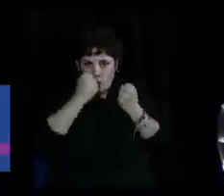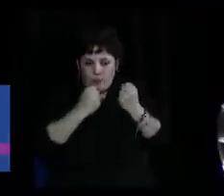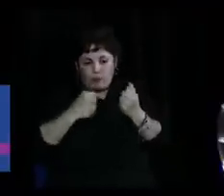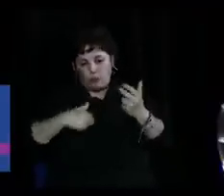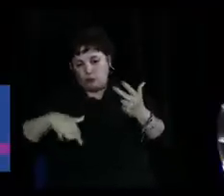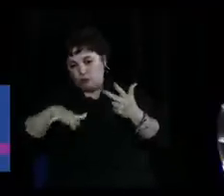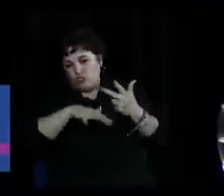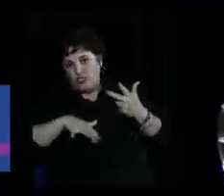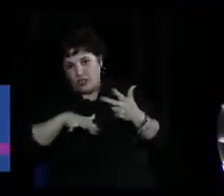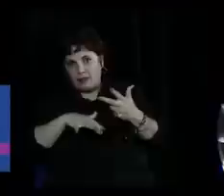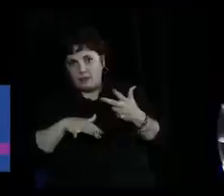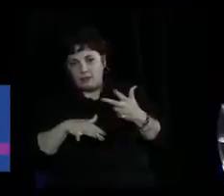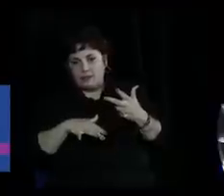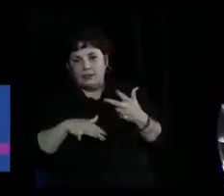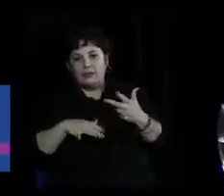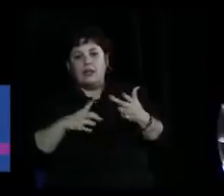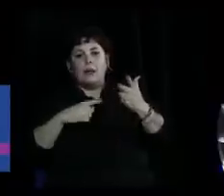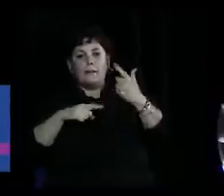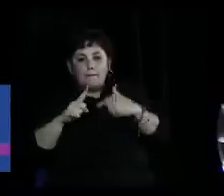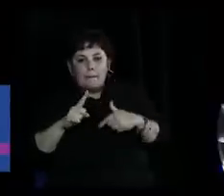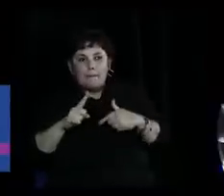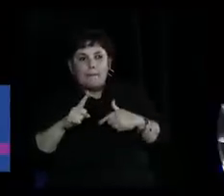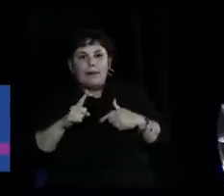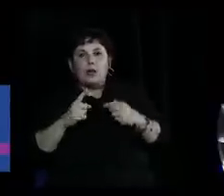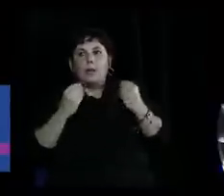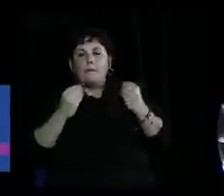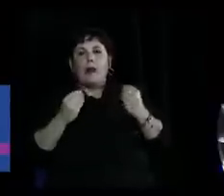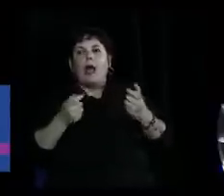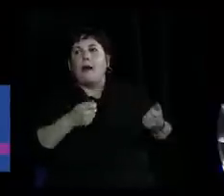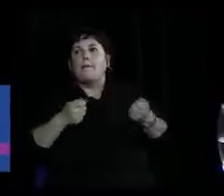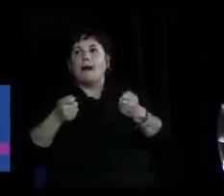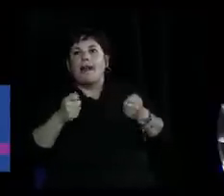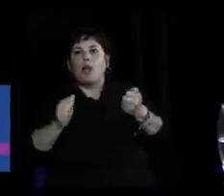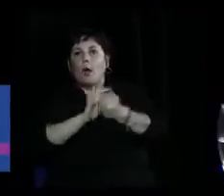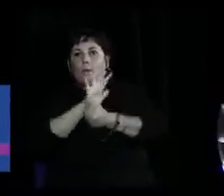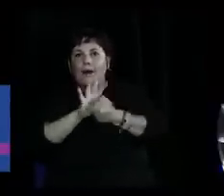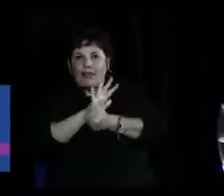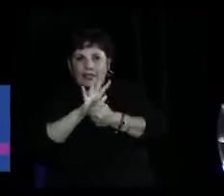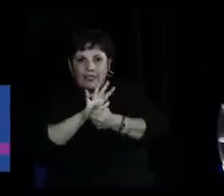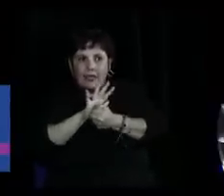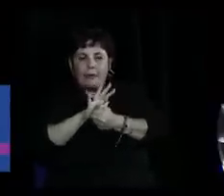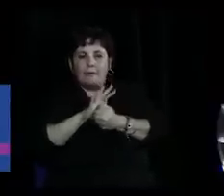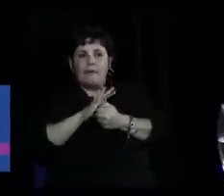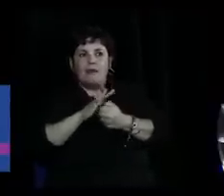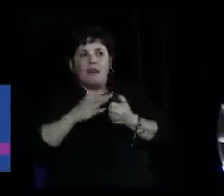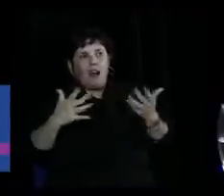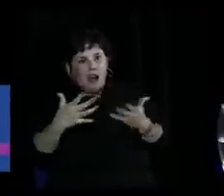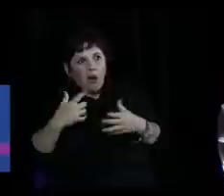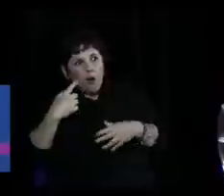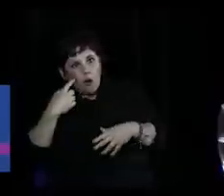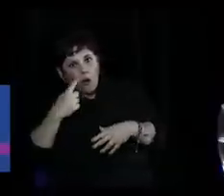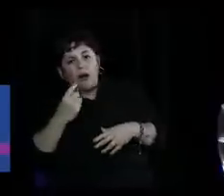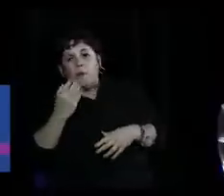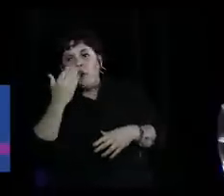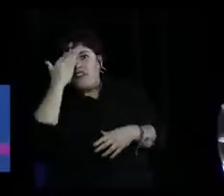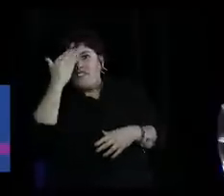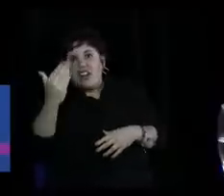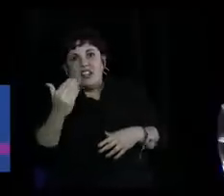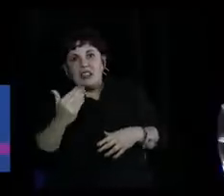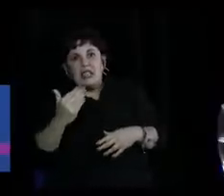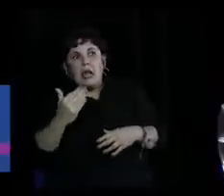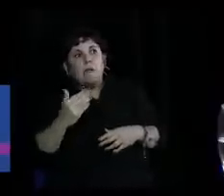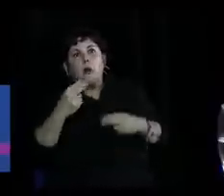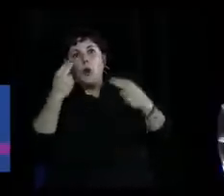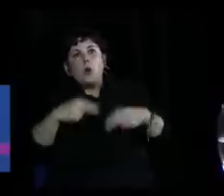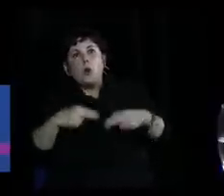social. Pero para que el manejo de la pandemia tuviera el eco y la inercia que tiene, fue porque el Frente Amplio no